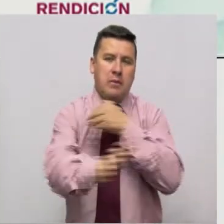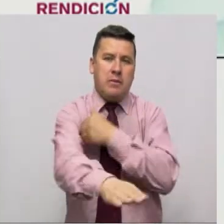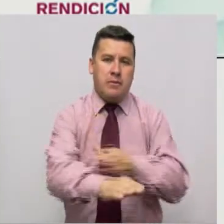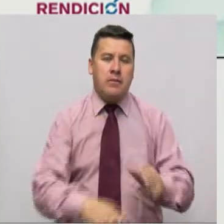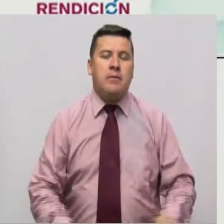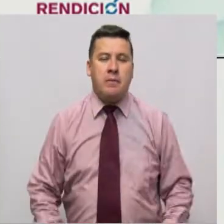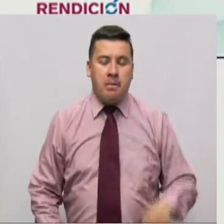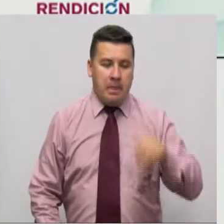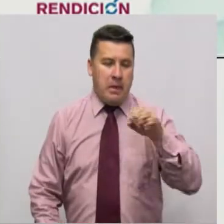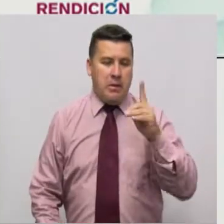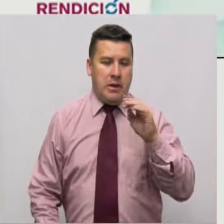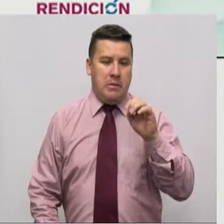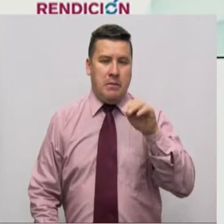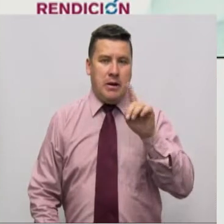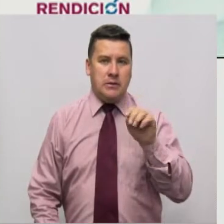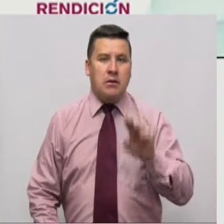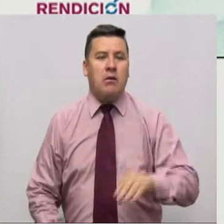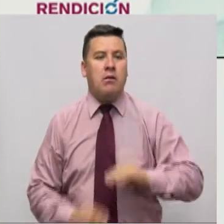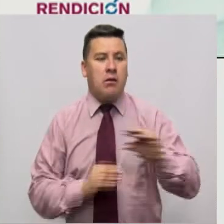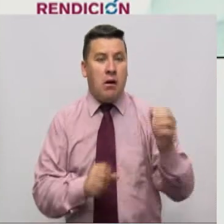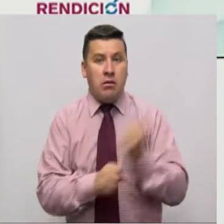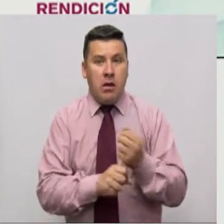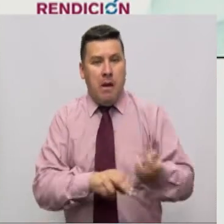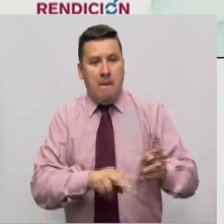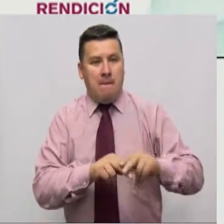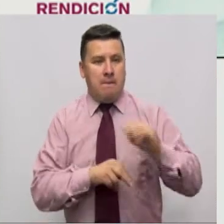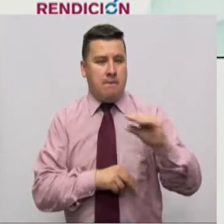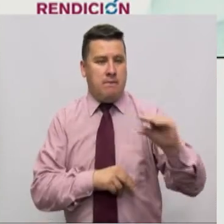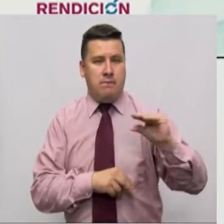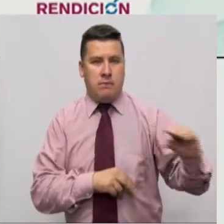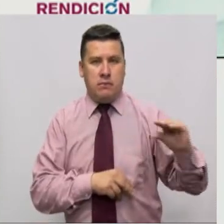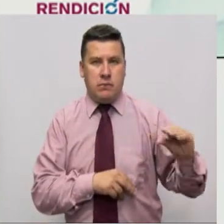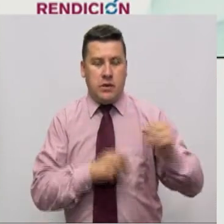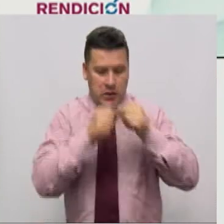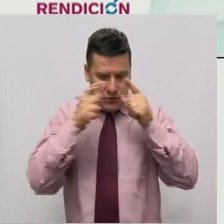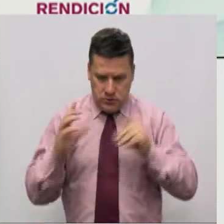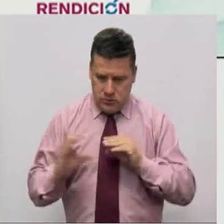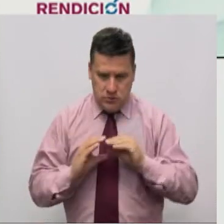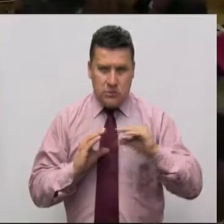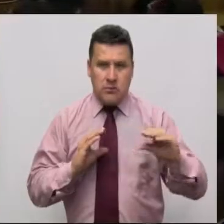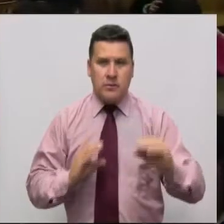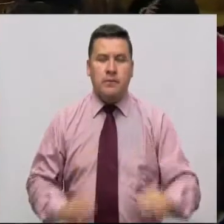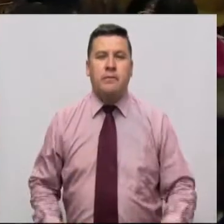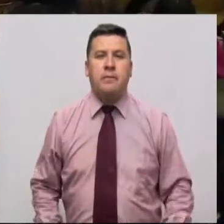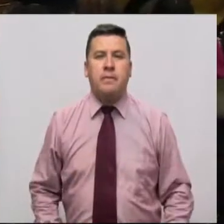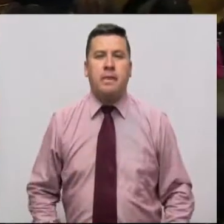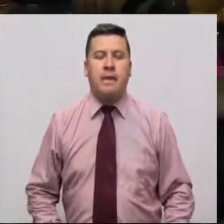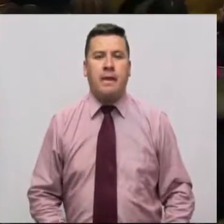pesos. Y Medimás dio bonificación a sus empleados con recursos públicos.